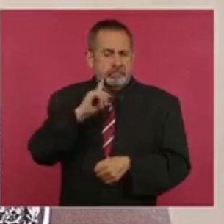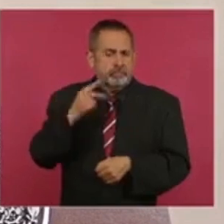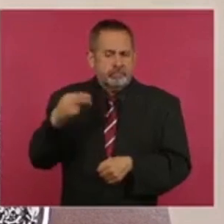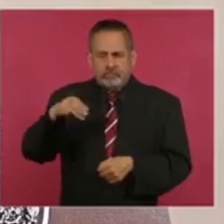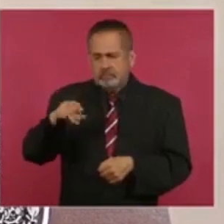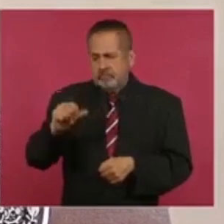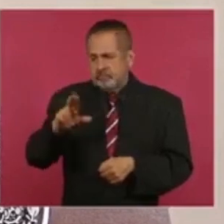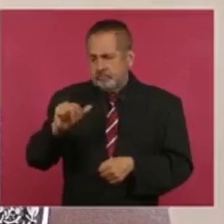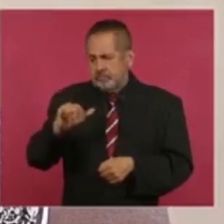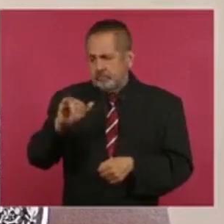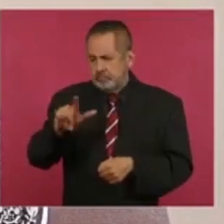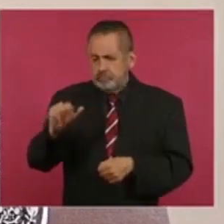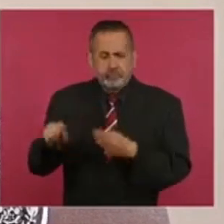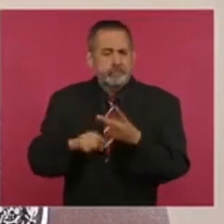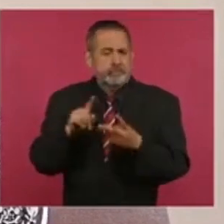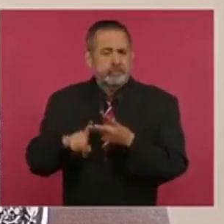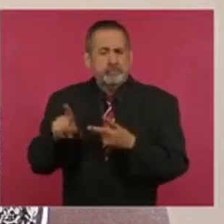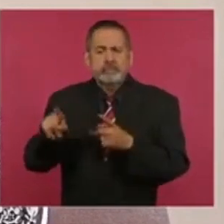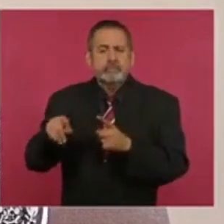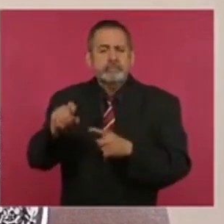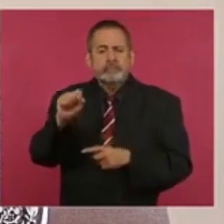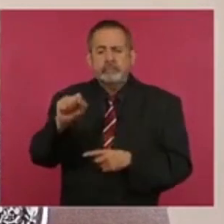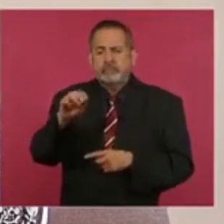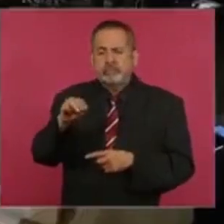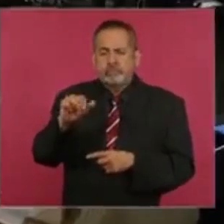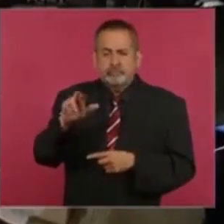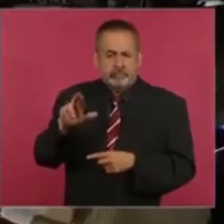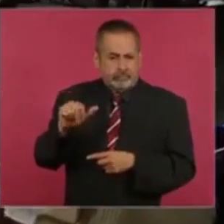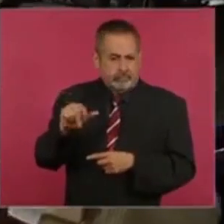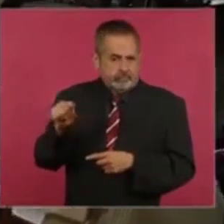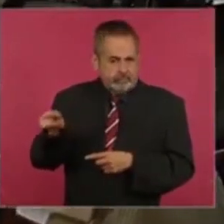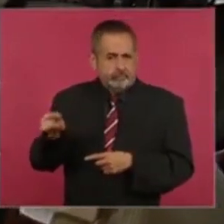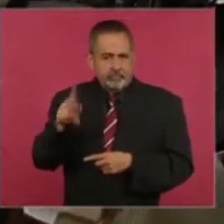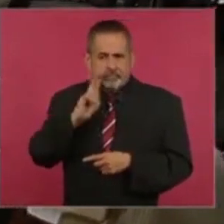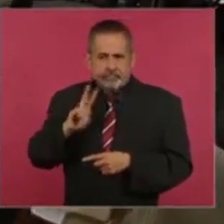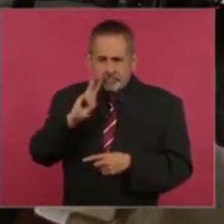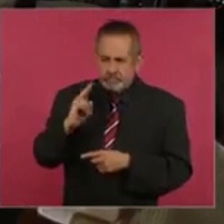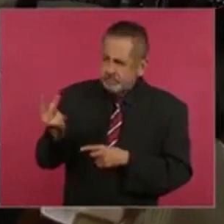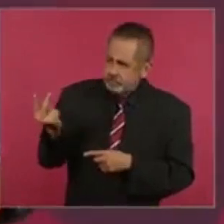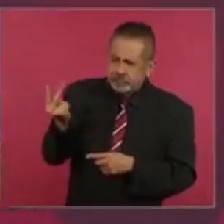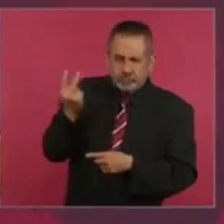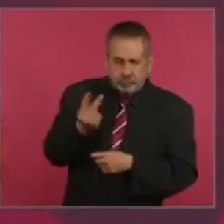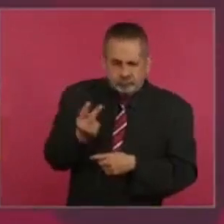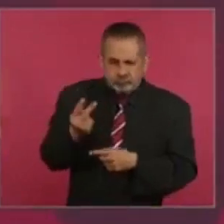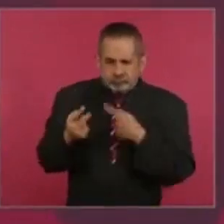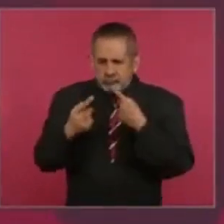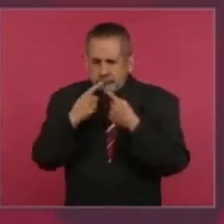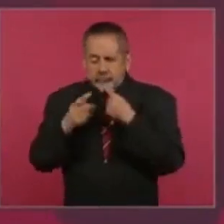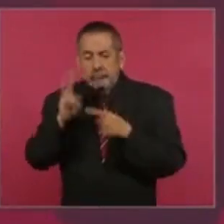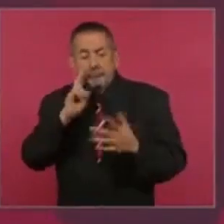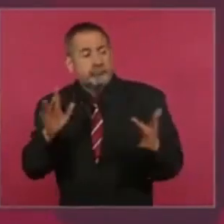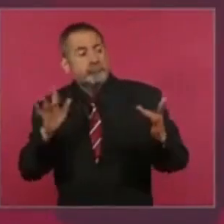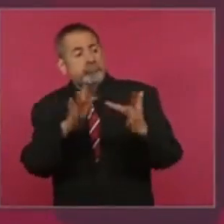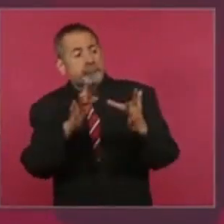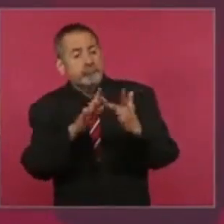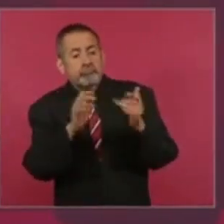y a la de Medio Ambiente de cómo vamos, a ver si ya se estableció comunicación con la